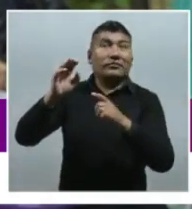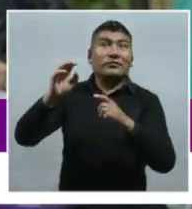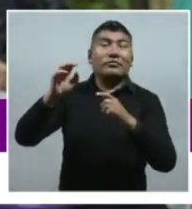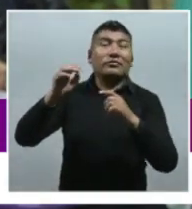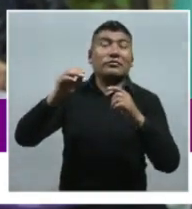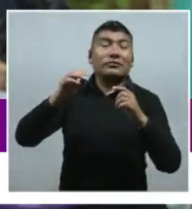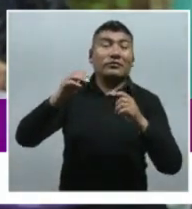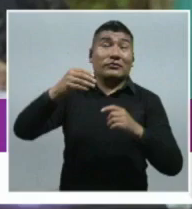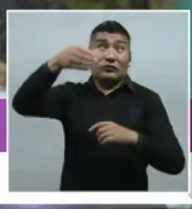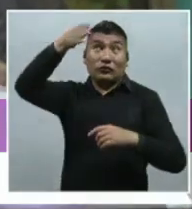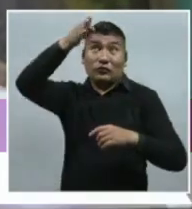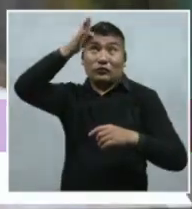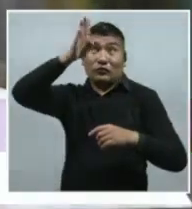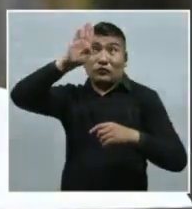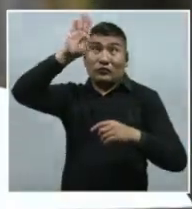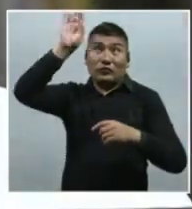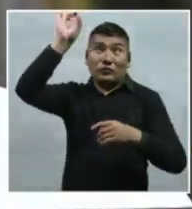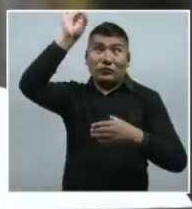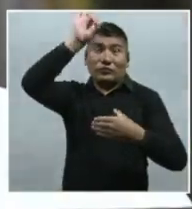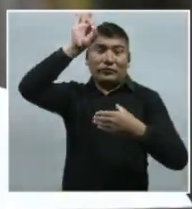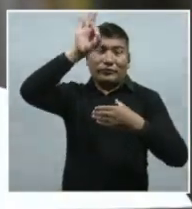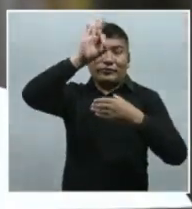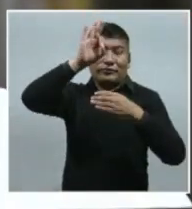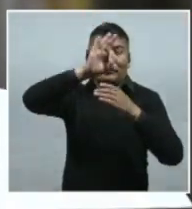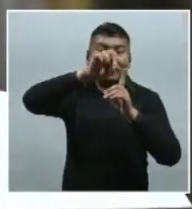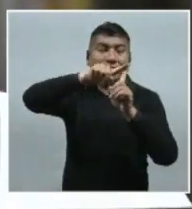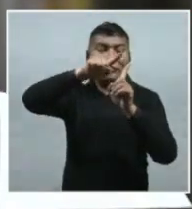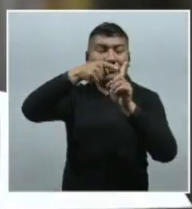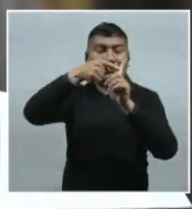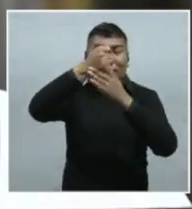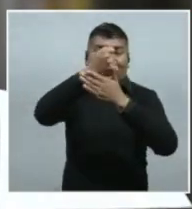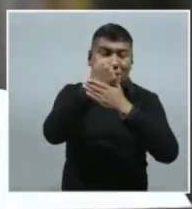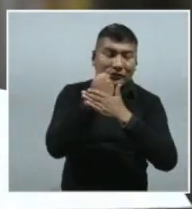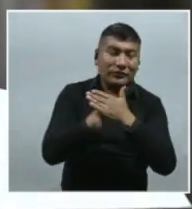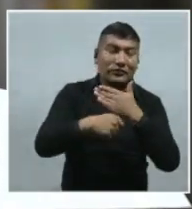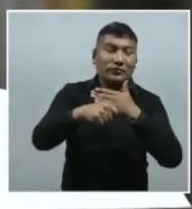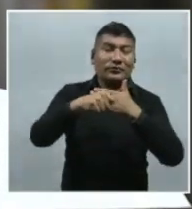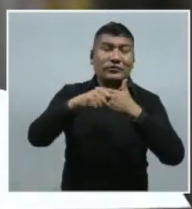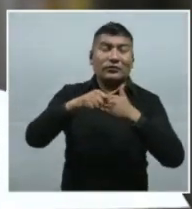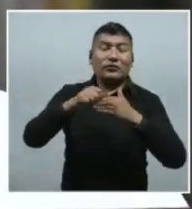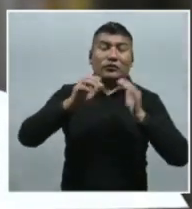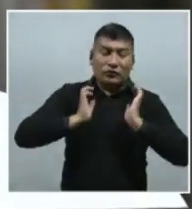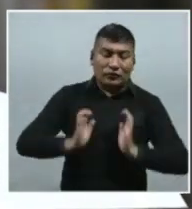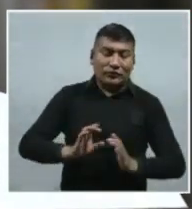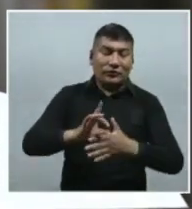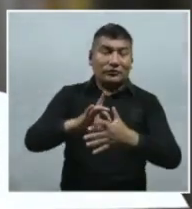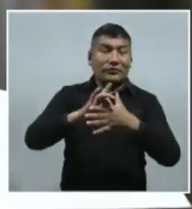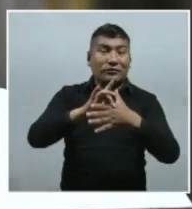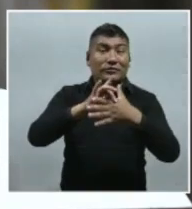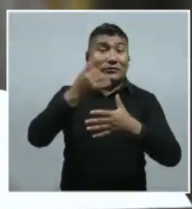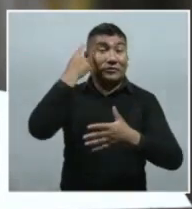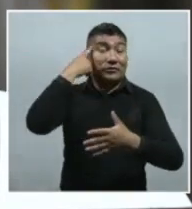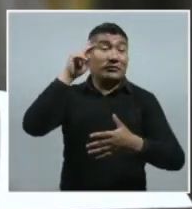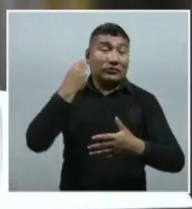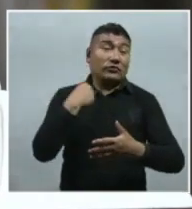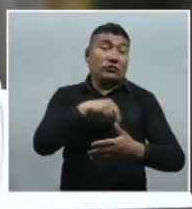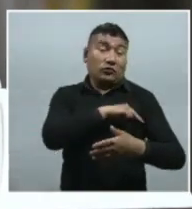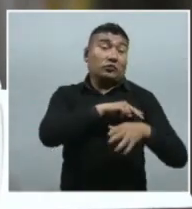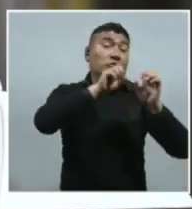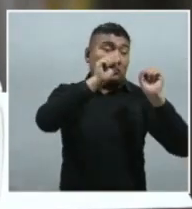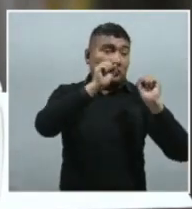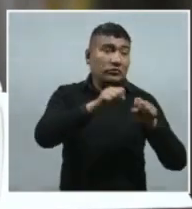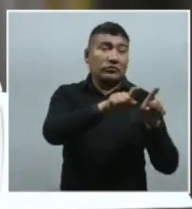para que nosotros podamos tomar la condición divina es decir